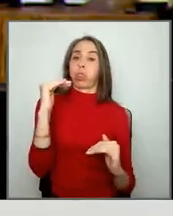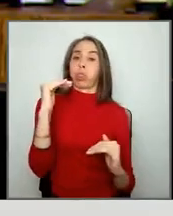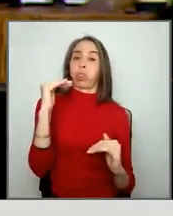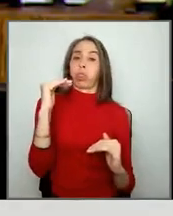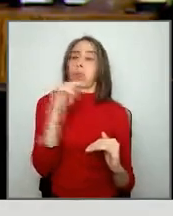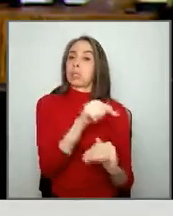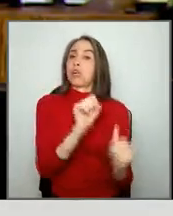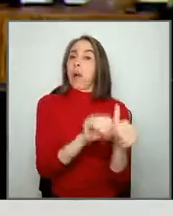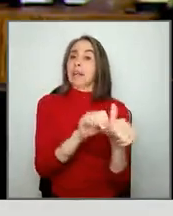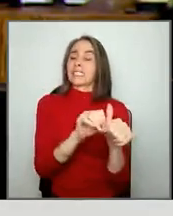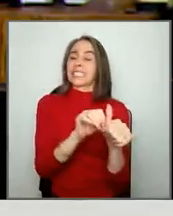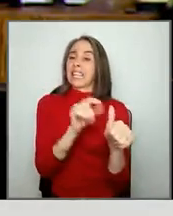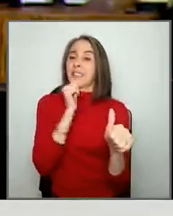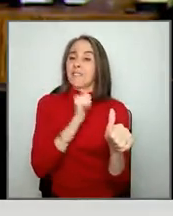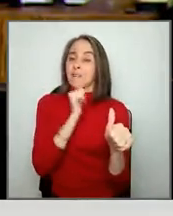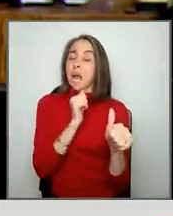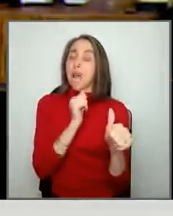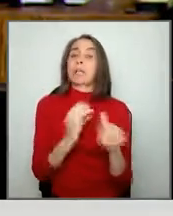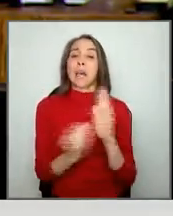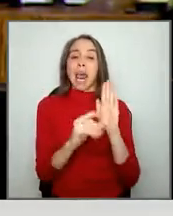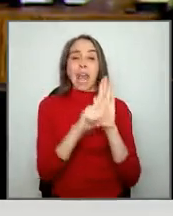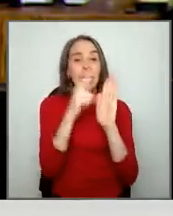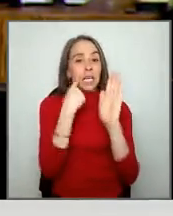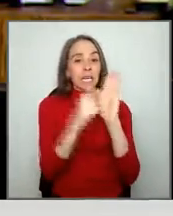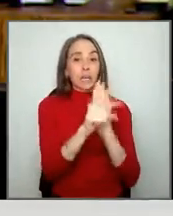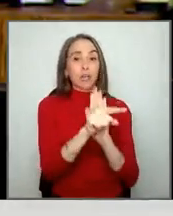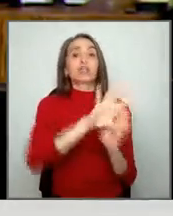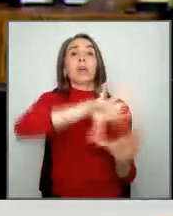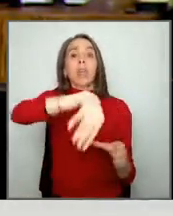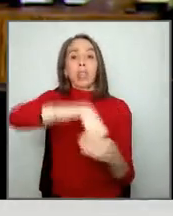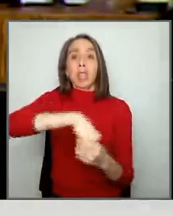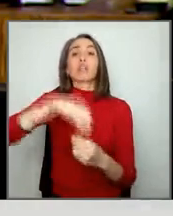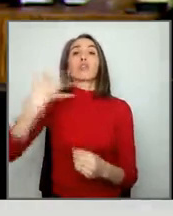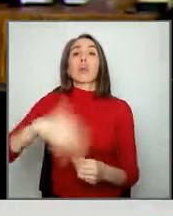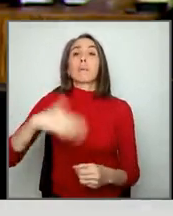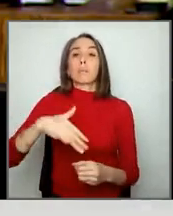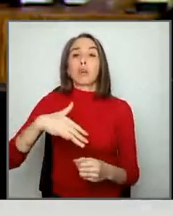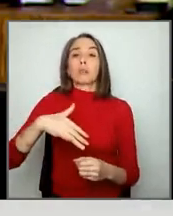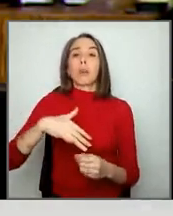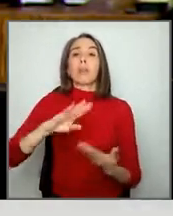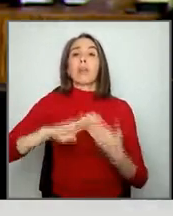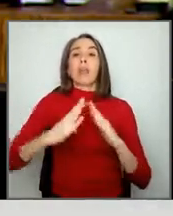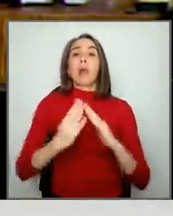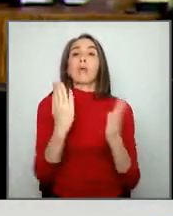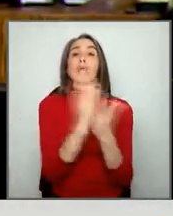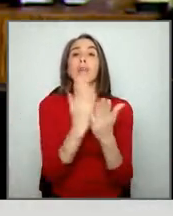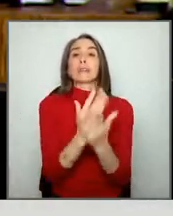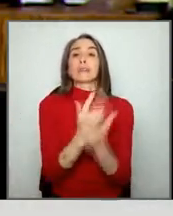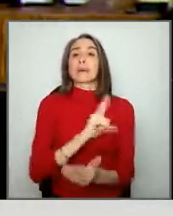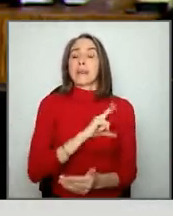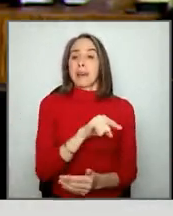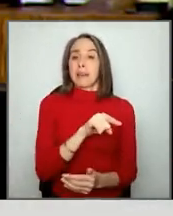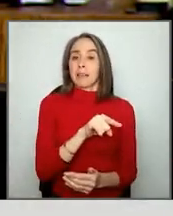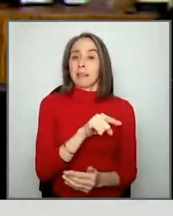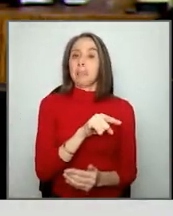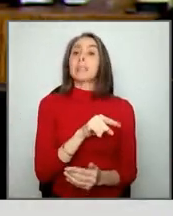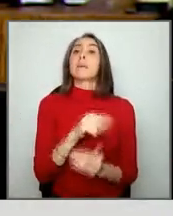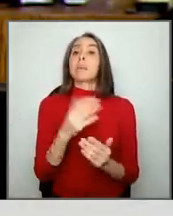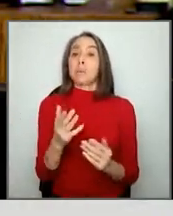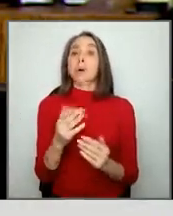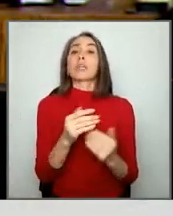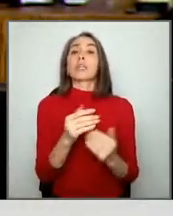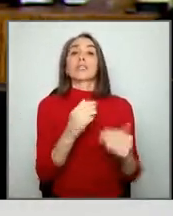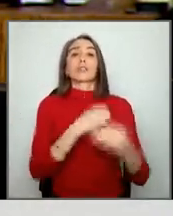a los asistentes como parte importante de las comunidades educativas y así es que logramos construir en el periodo pasado